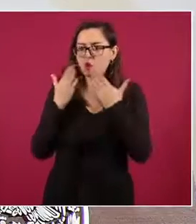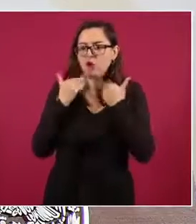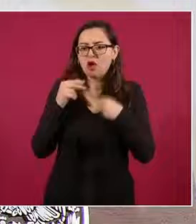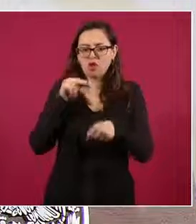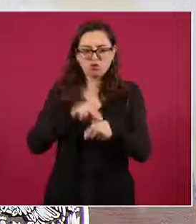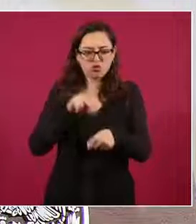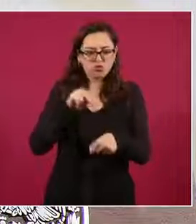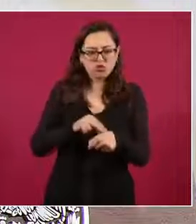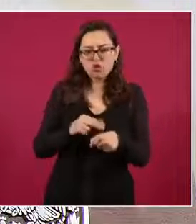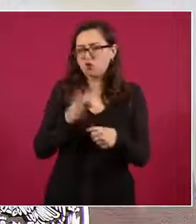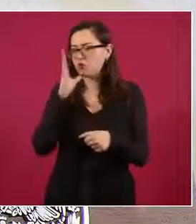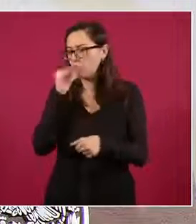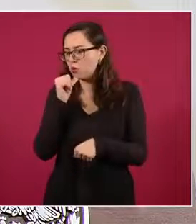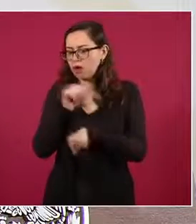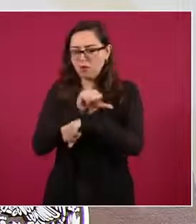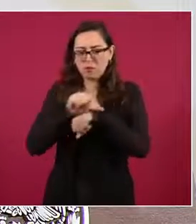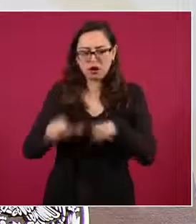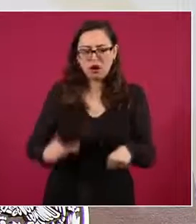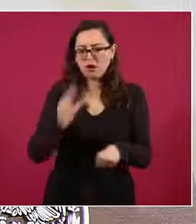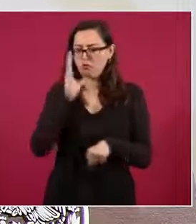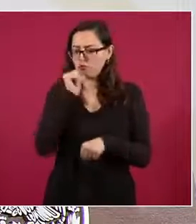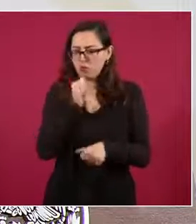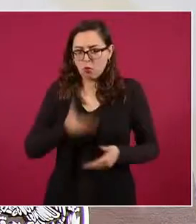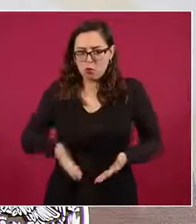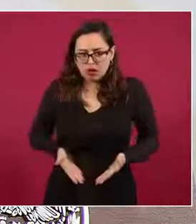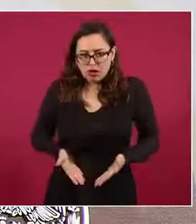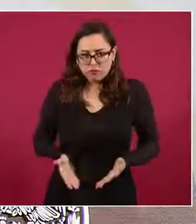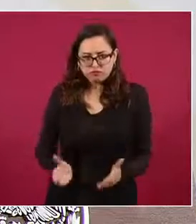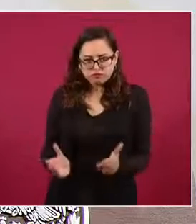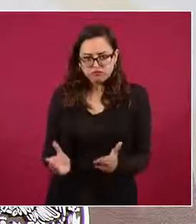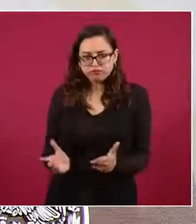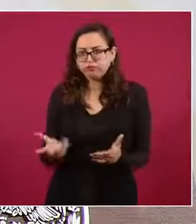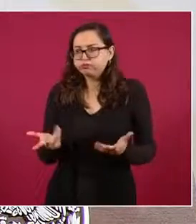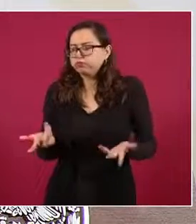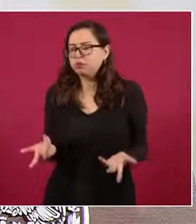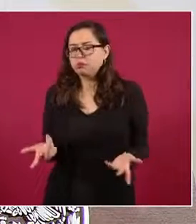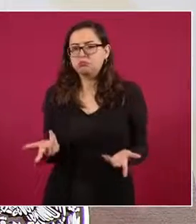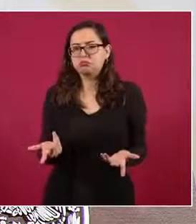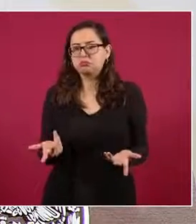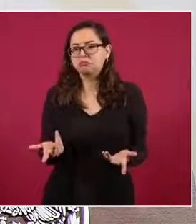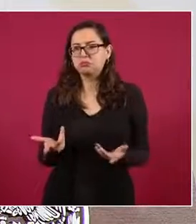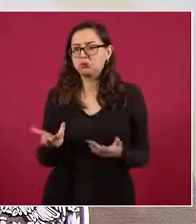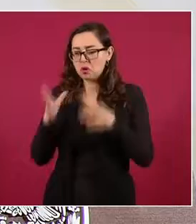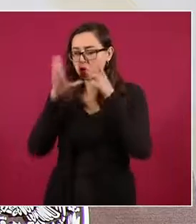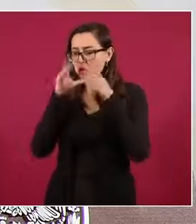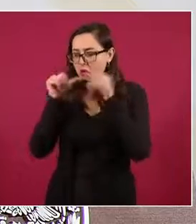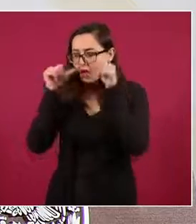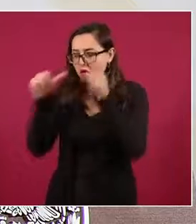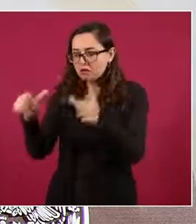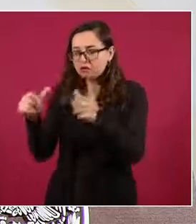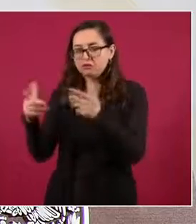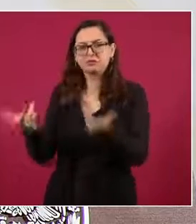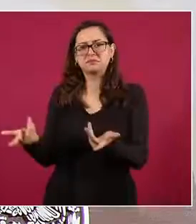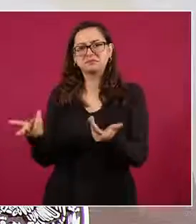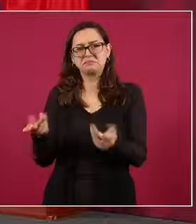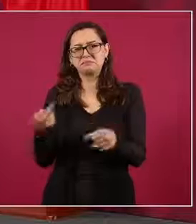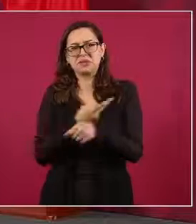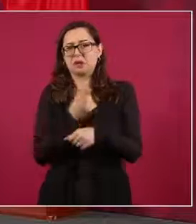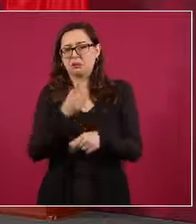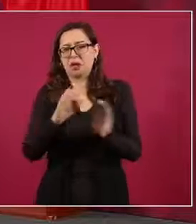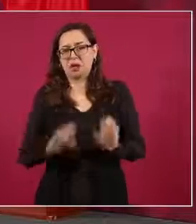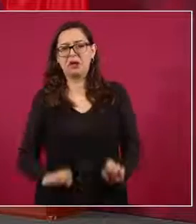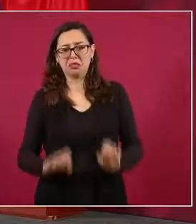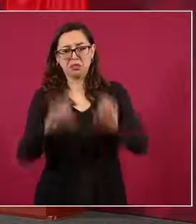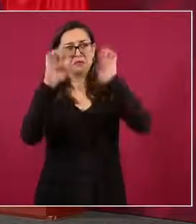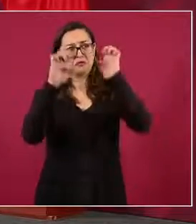partos, cesáreas, pues al final de cuentas se convierte en un edificio que no mejora la salud de